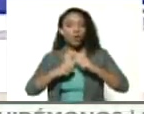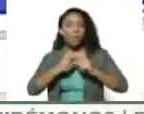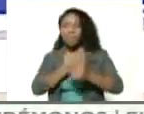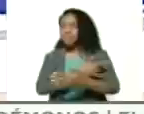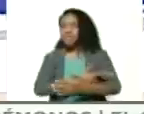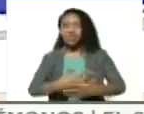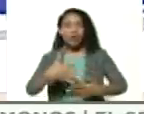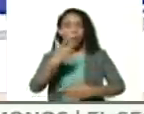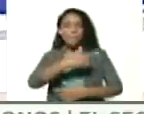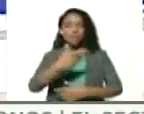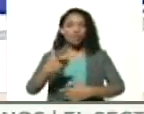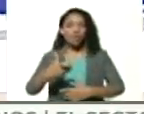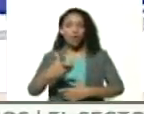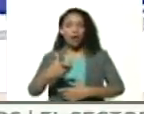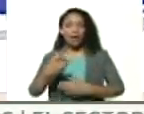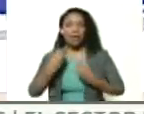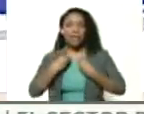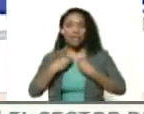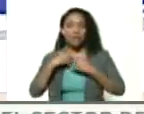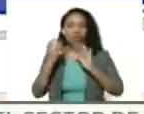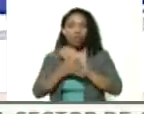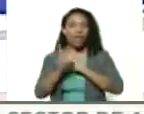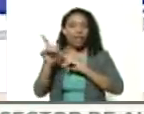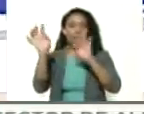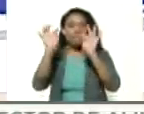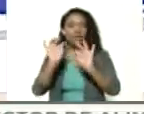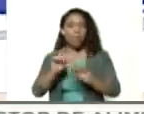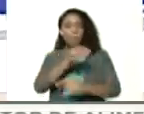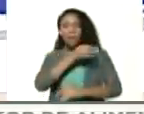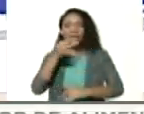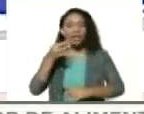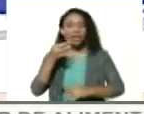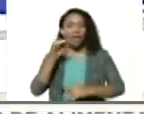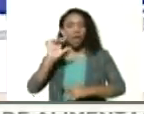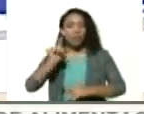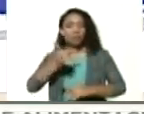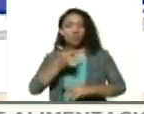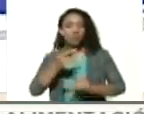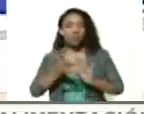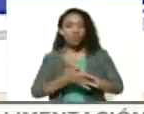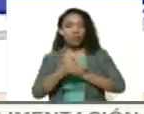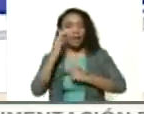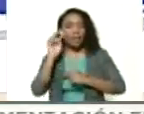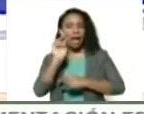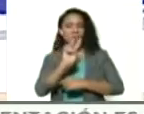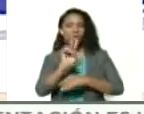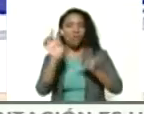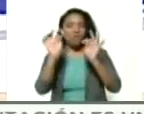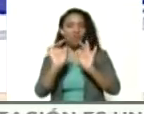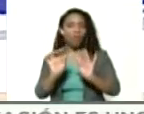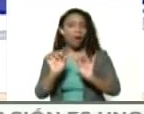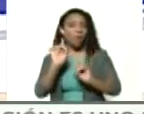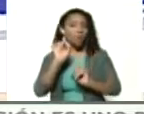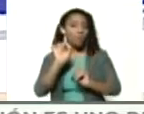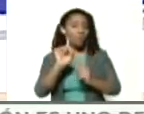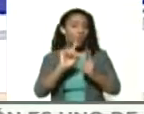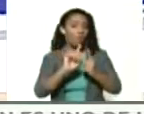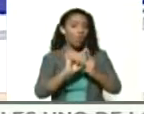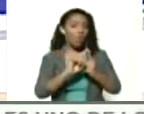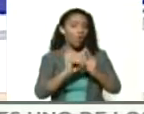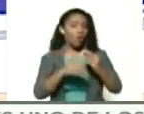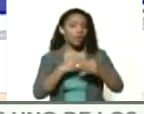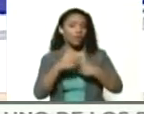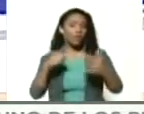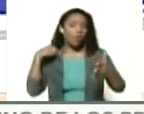millones de habitantes, que es la fórmula perfecta, la ecuación. Y hay dos elementos. Uno, la ejecución del golpe